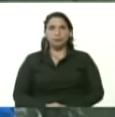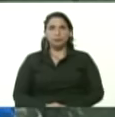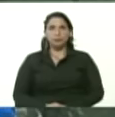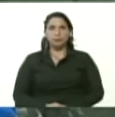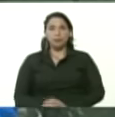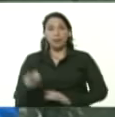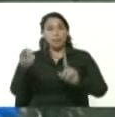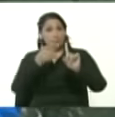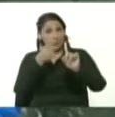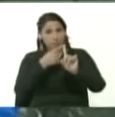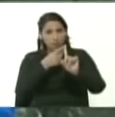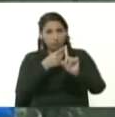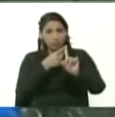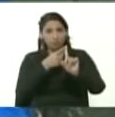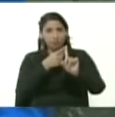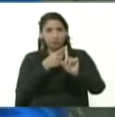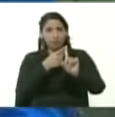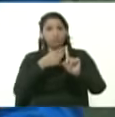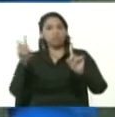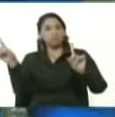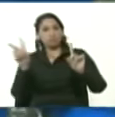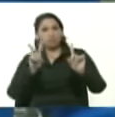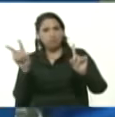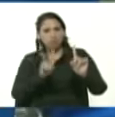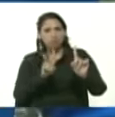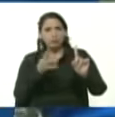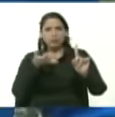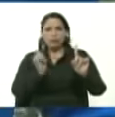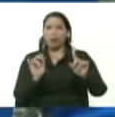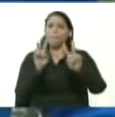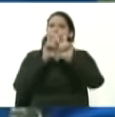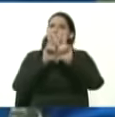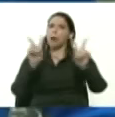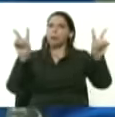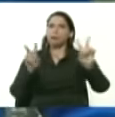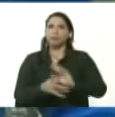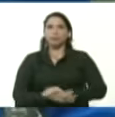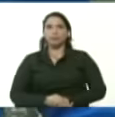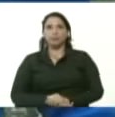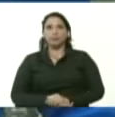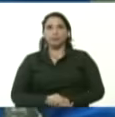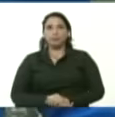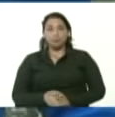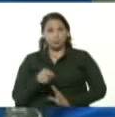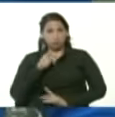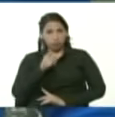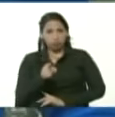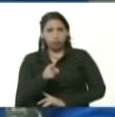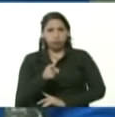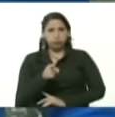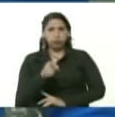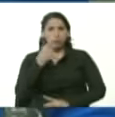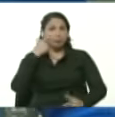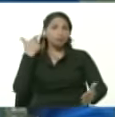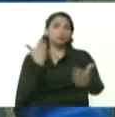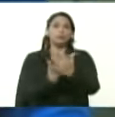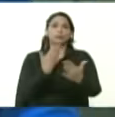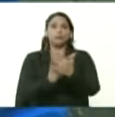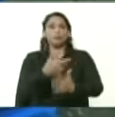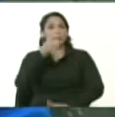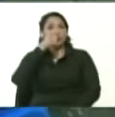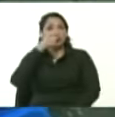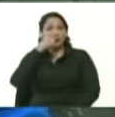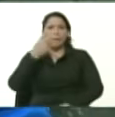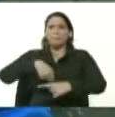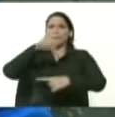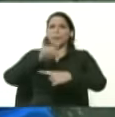La primera de ellas es que Venezuela está en paz, y de esto fueron testigos de primer